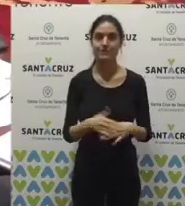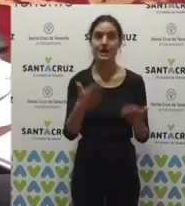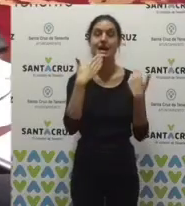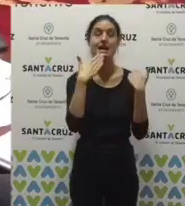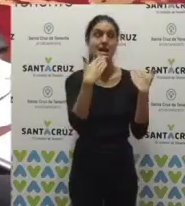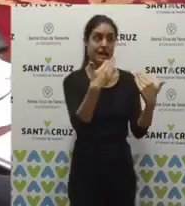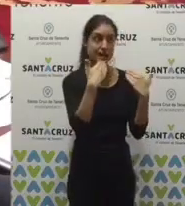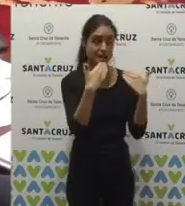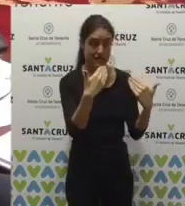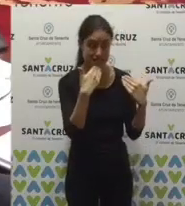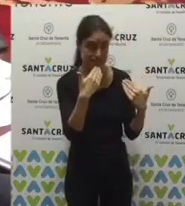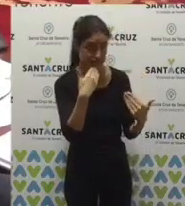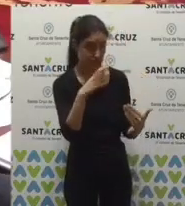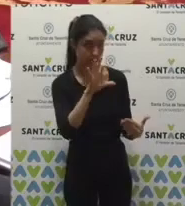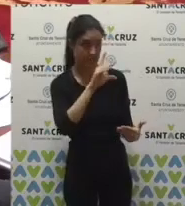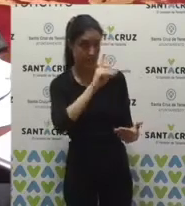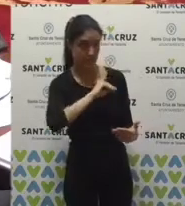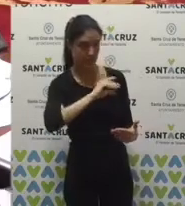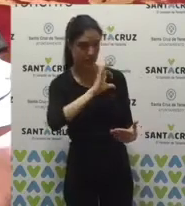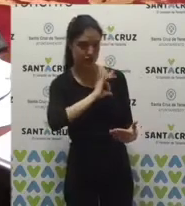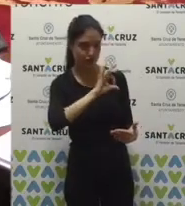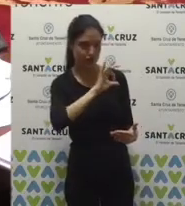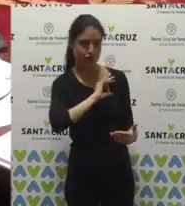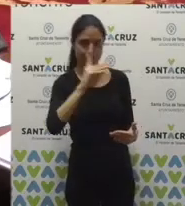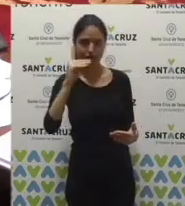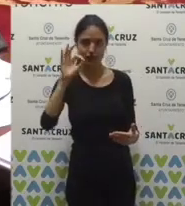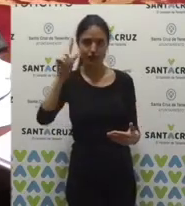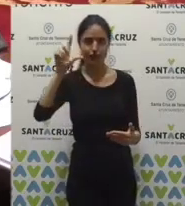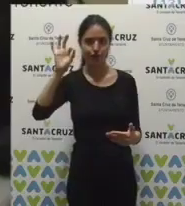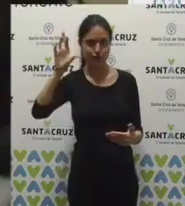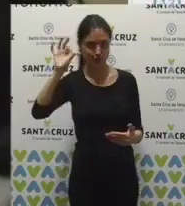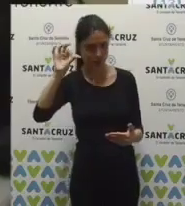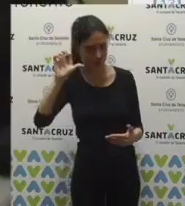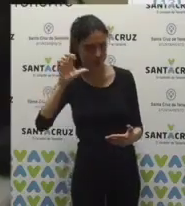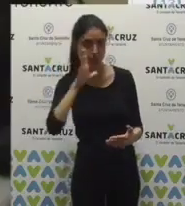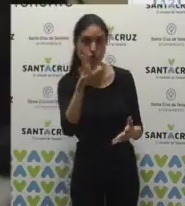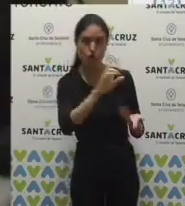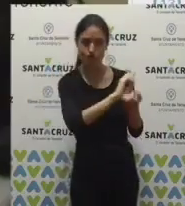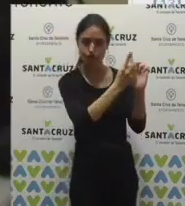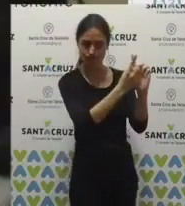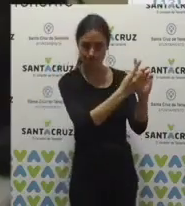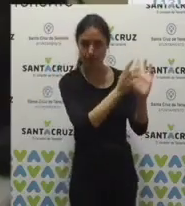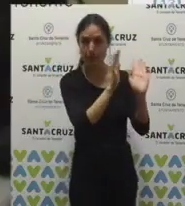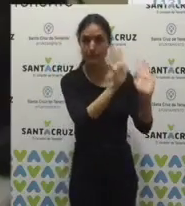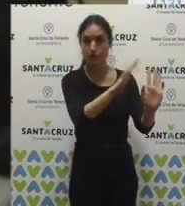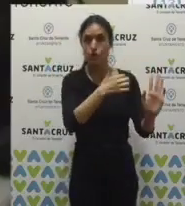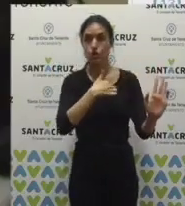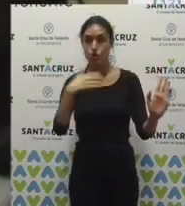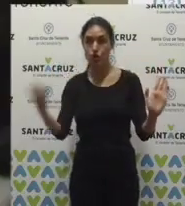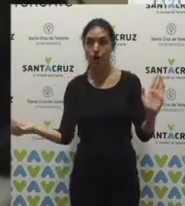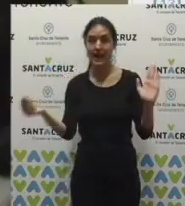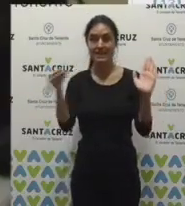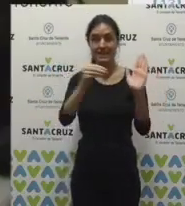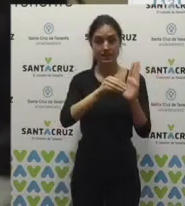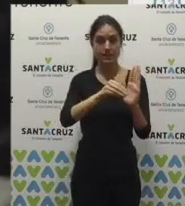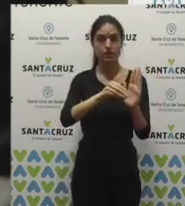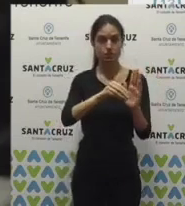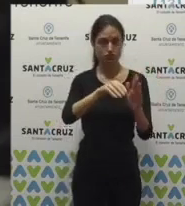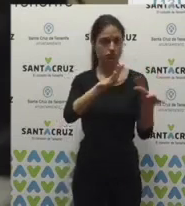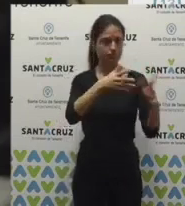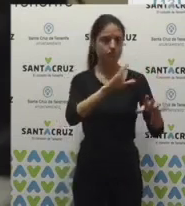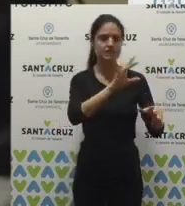colores de aceptar la transaccional y les dejaré llegar a la secretaria del pleno esta